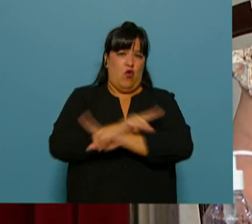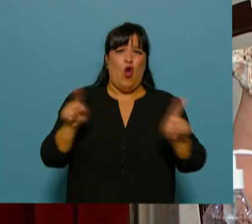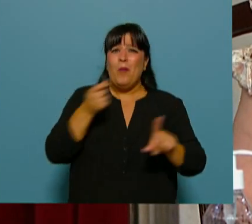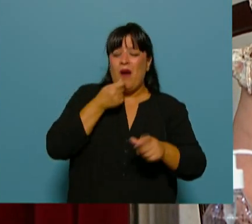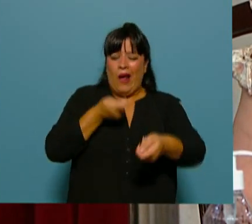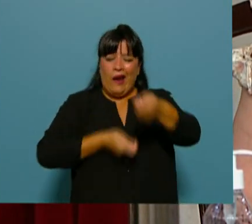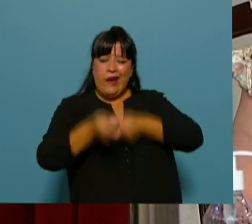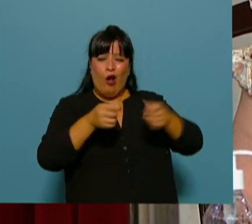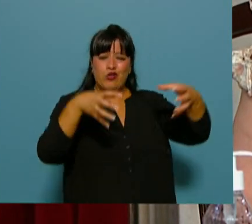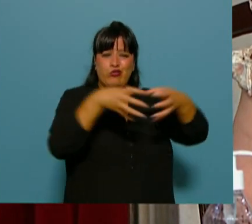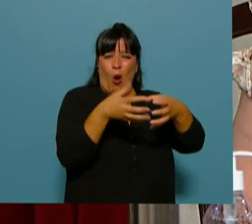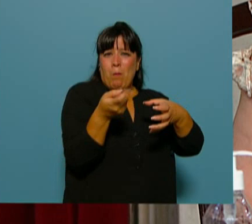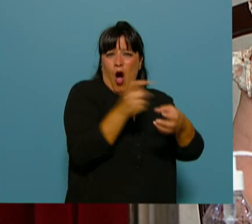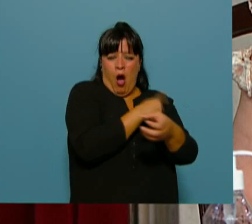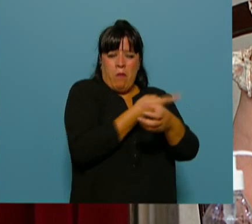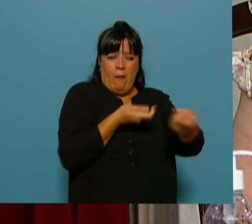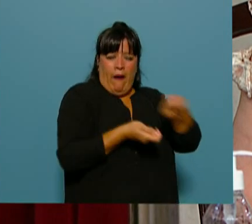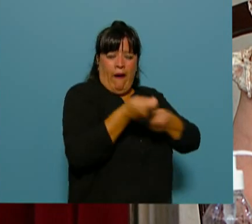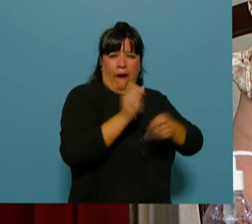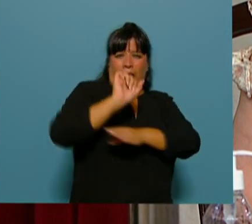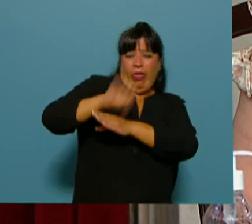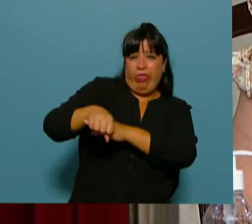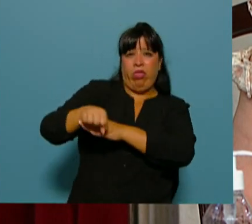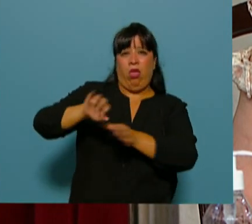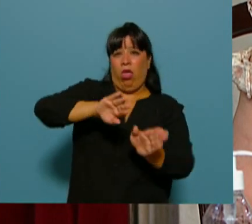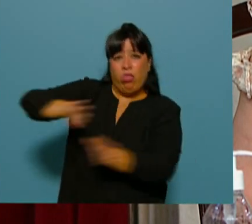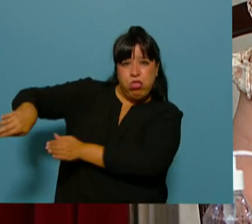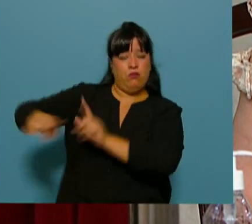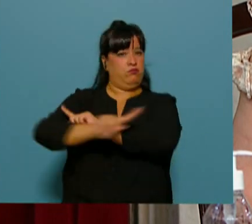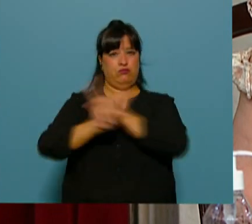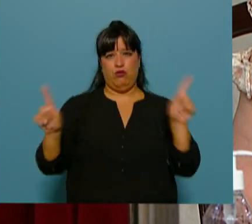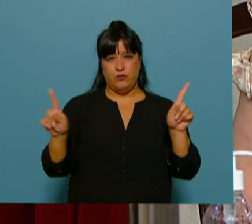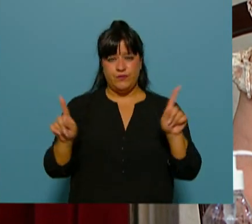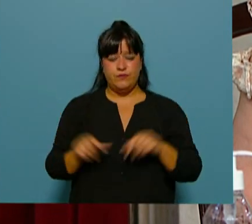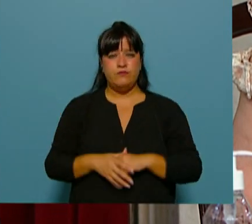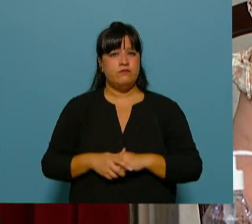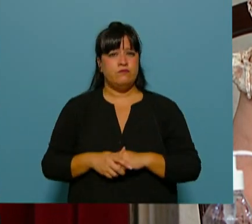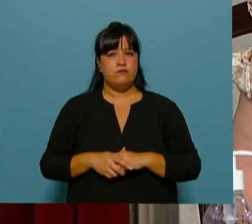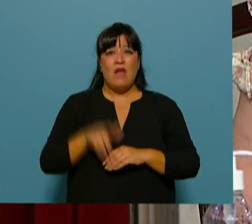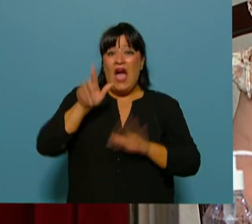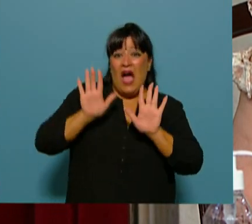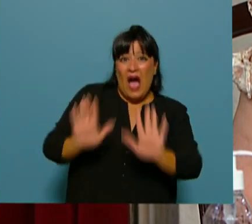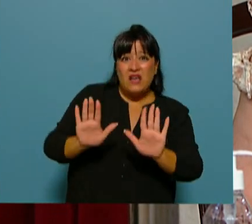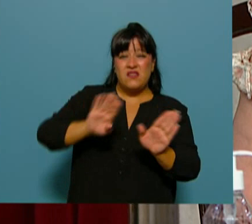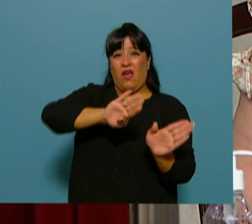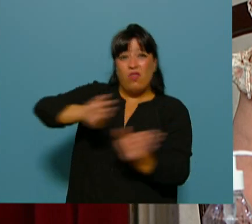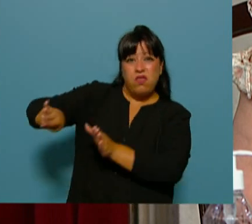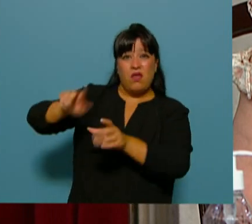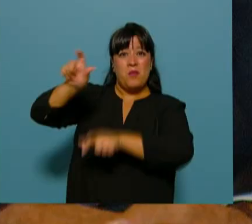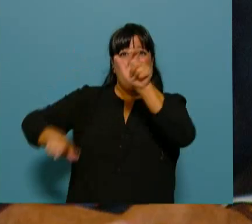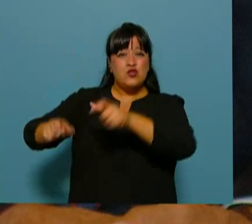el negocio de unos pocos sea a costa de postergar a millones de argentinos. Nunca debemos permitir que eso